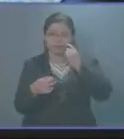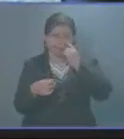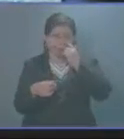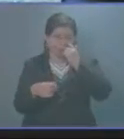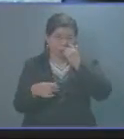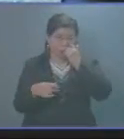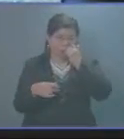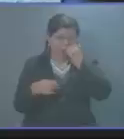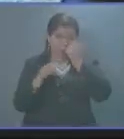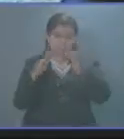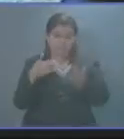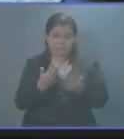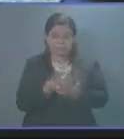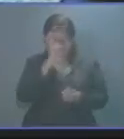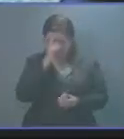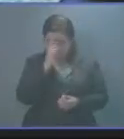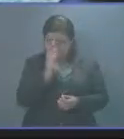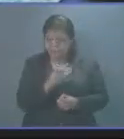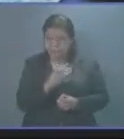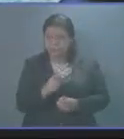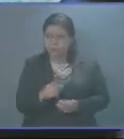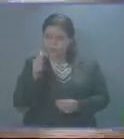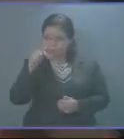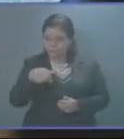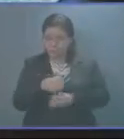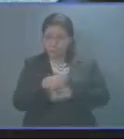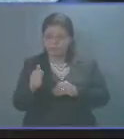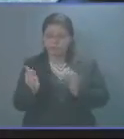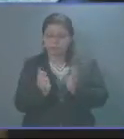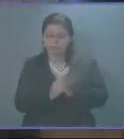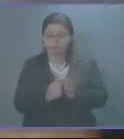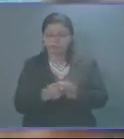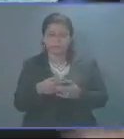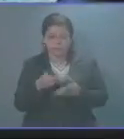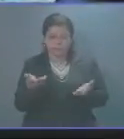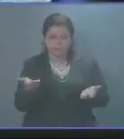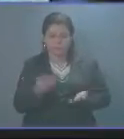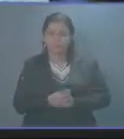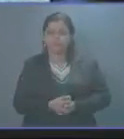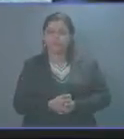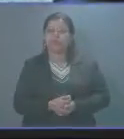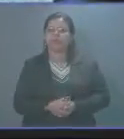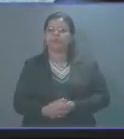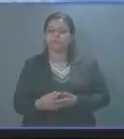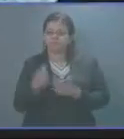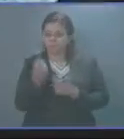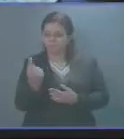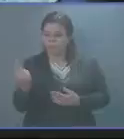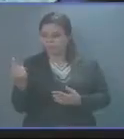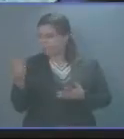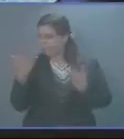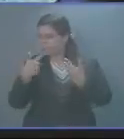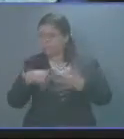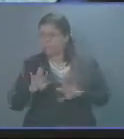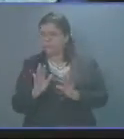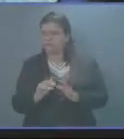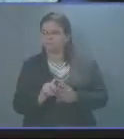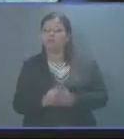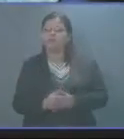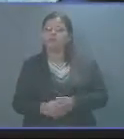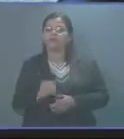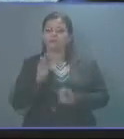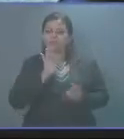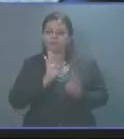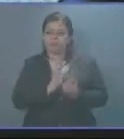merecedor de la distinción honorífica que este órgano del Estado confiere a personas naturales extranjeras por